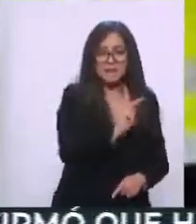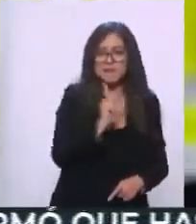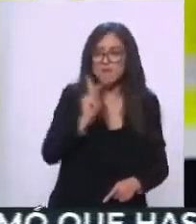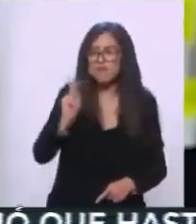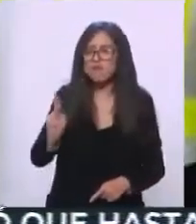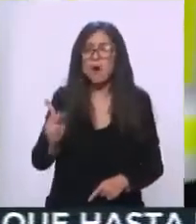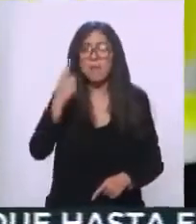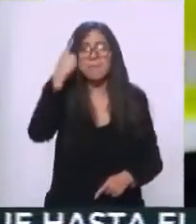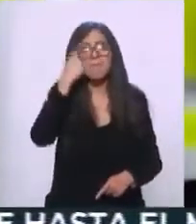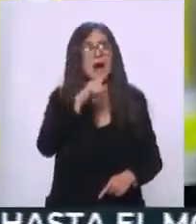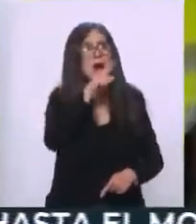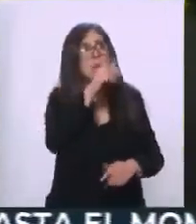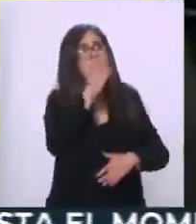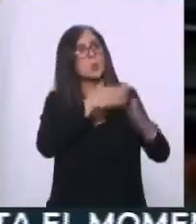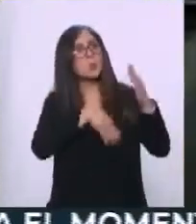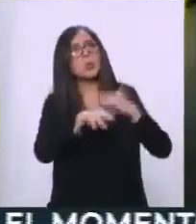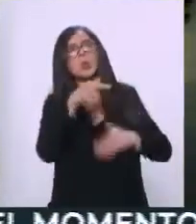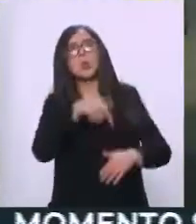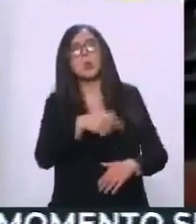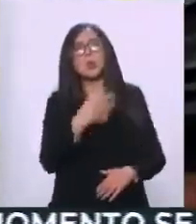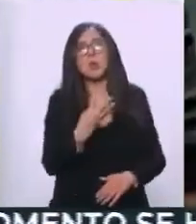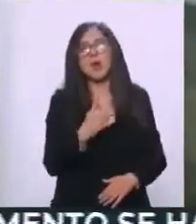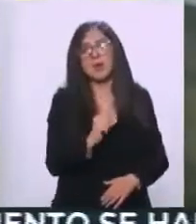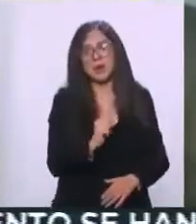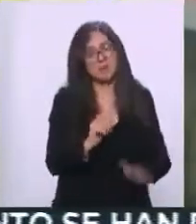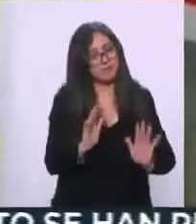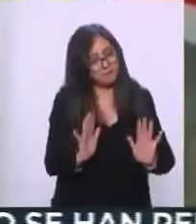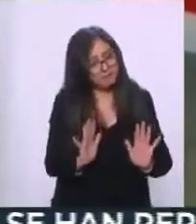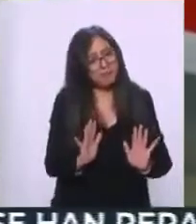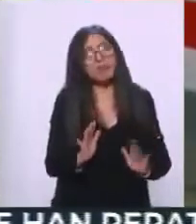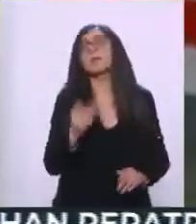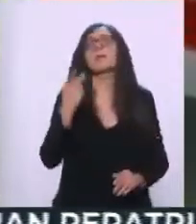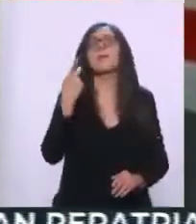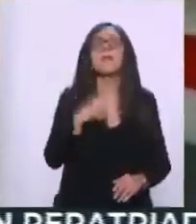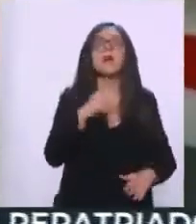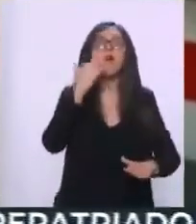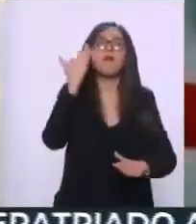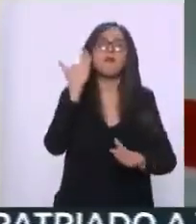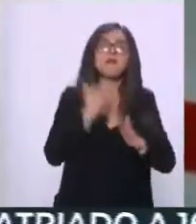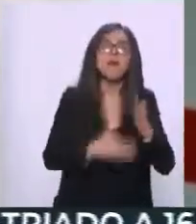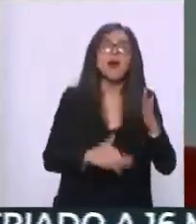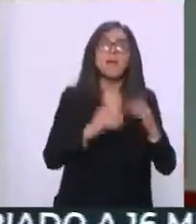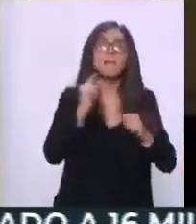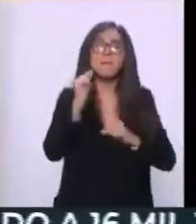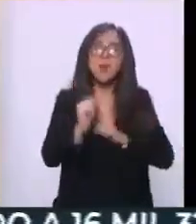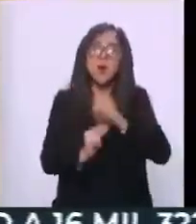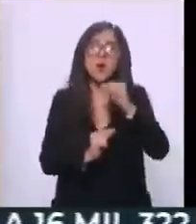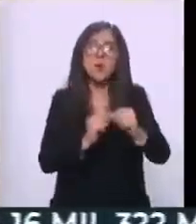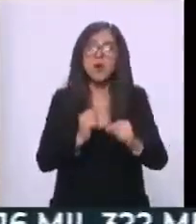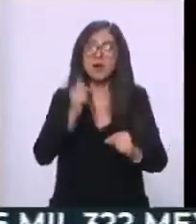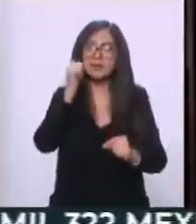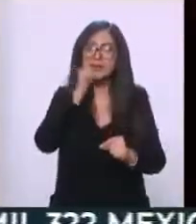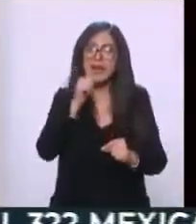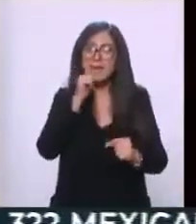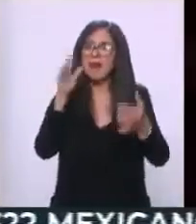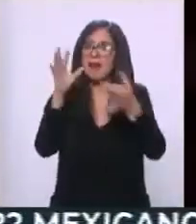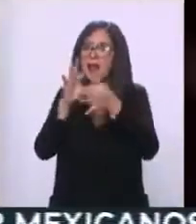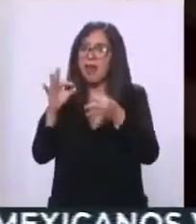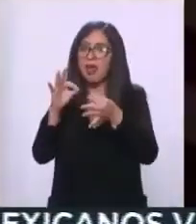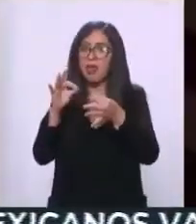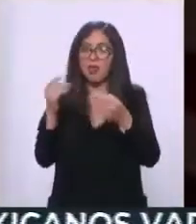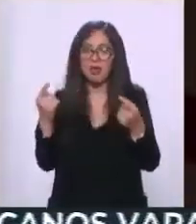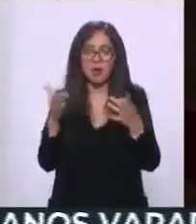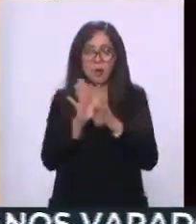mismos términos. Pero, digamos, hay una suerte de contradicción en todos estos argumentos, porque primero